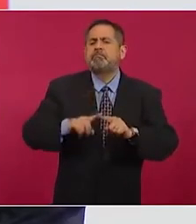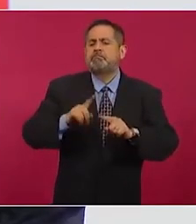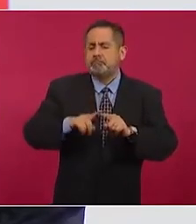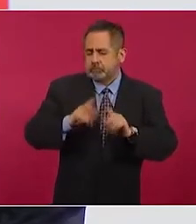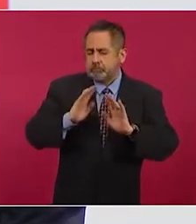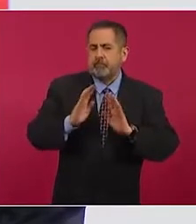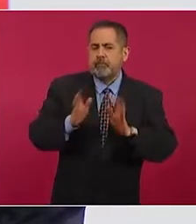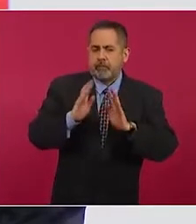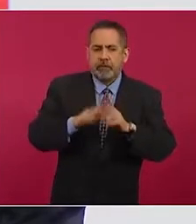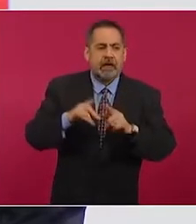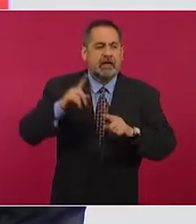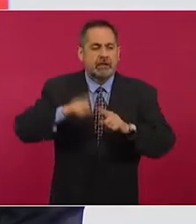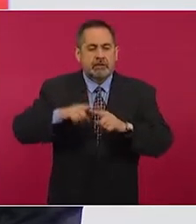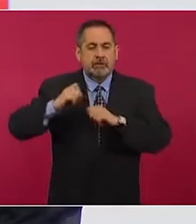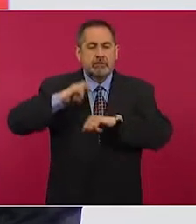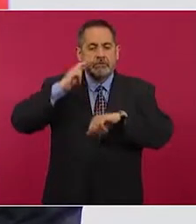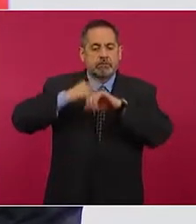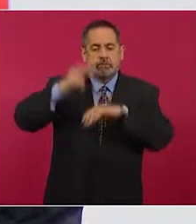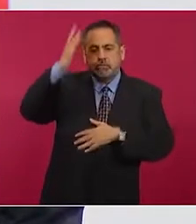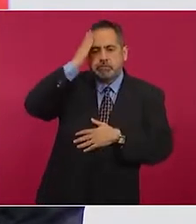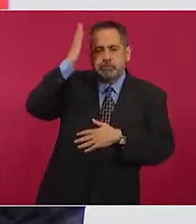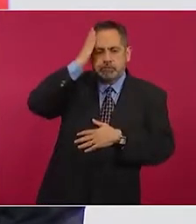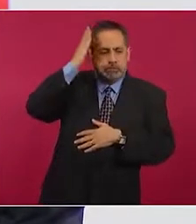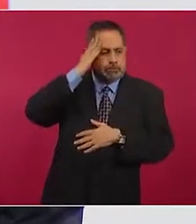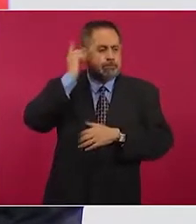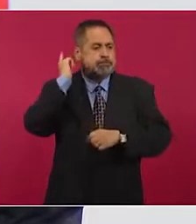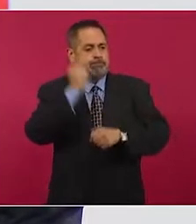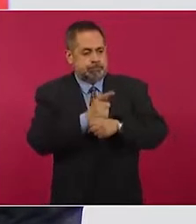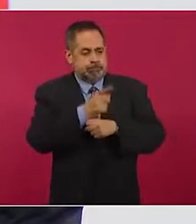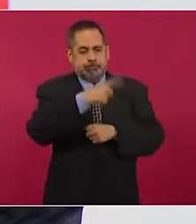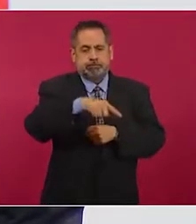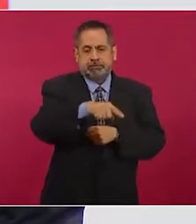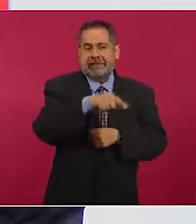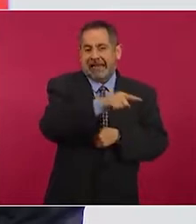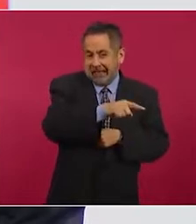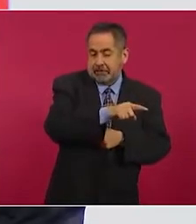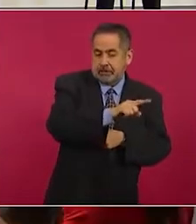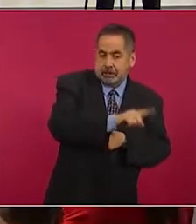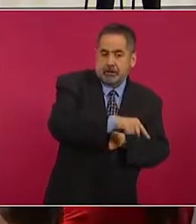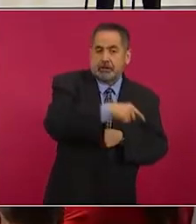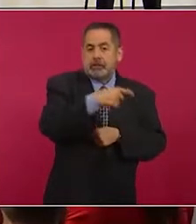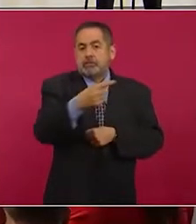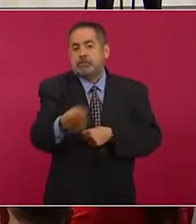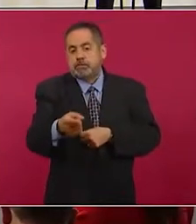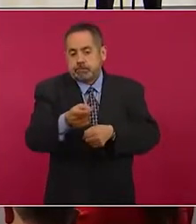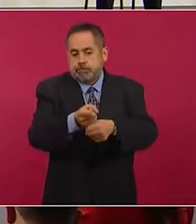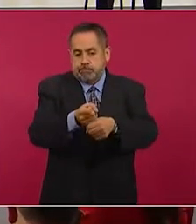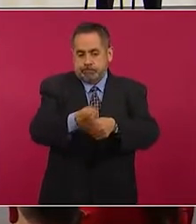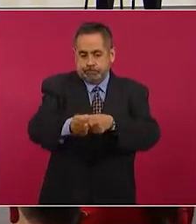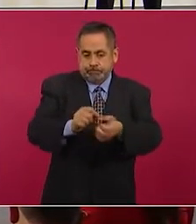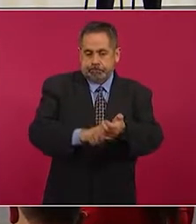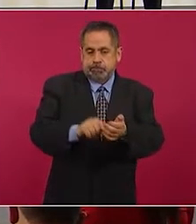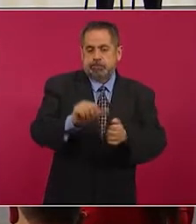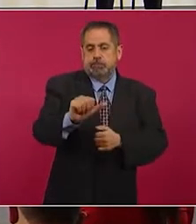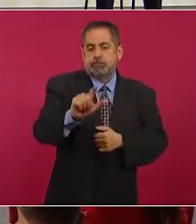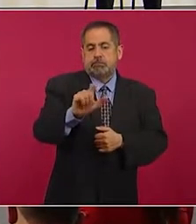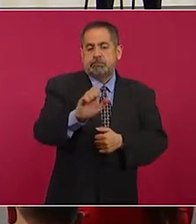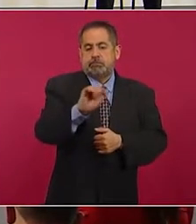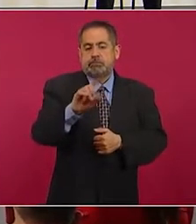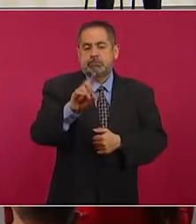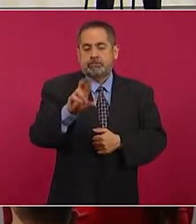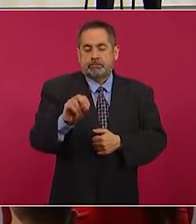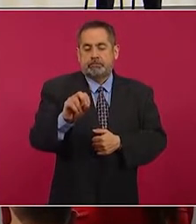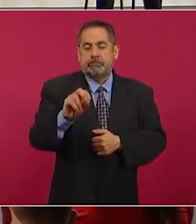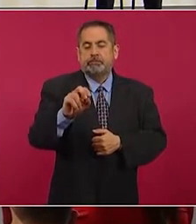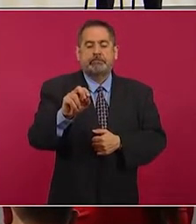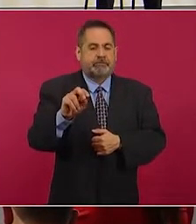no solamente a la cabeza del grupo criminal que victimó a Alejandro N. y